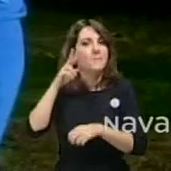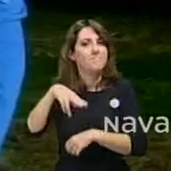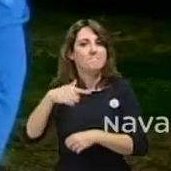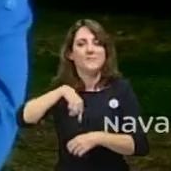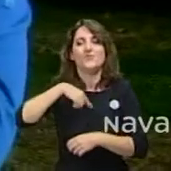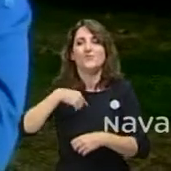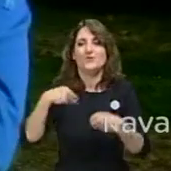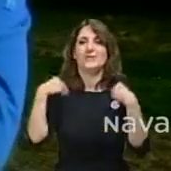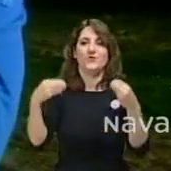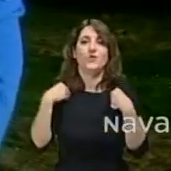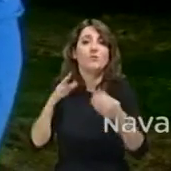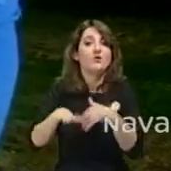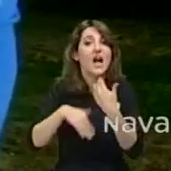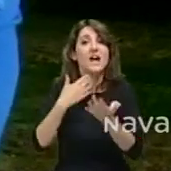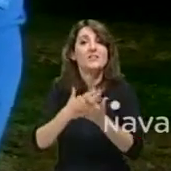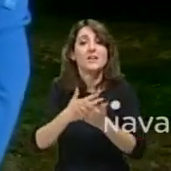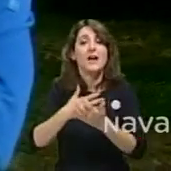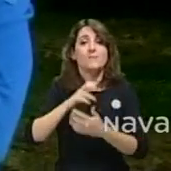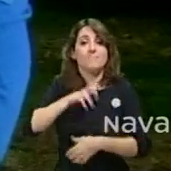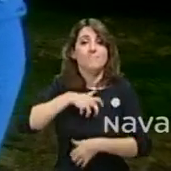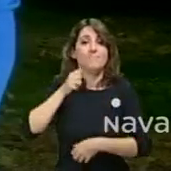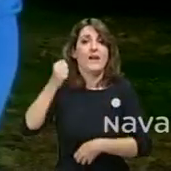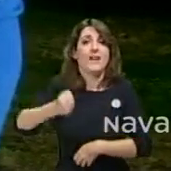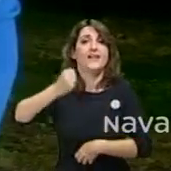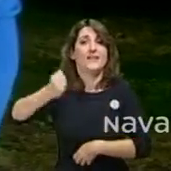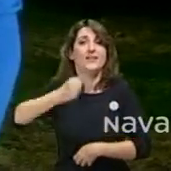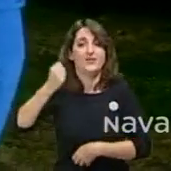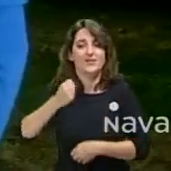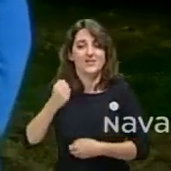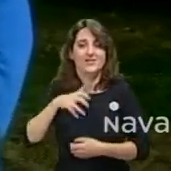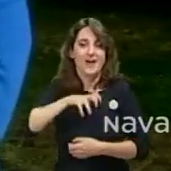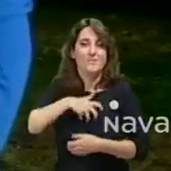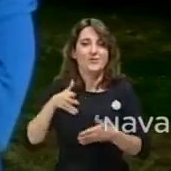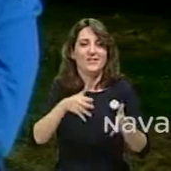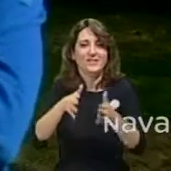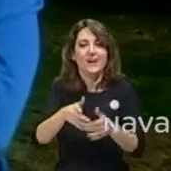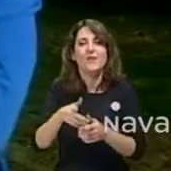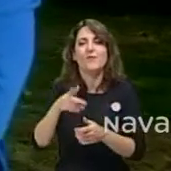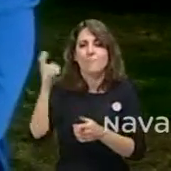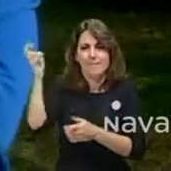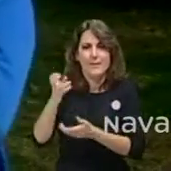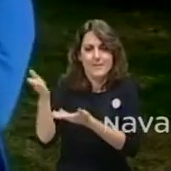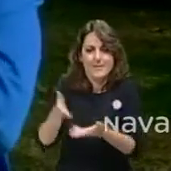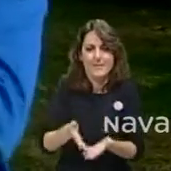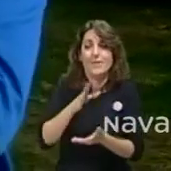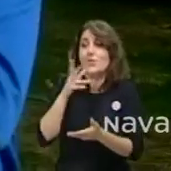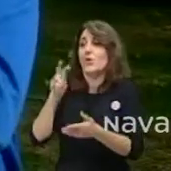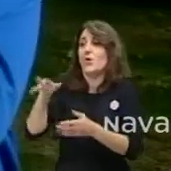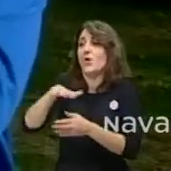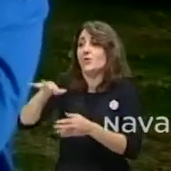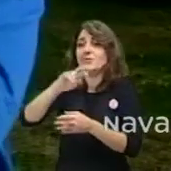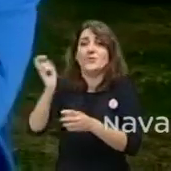también. Hasta peregrinos del Camino de Santiago hemos cobijado aquí, porque no he encontrado otro sitio, porque